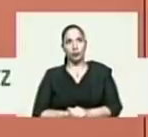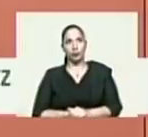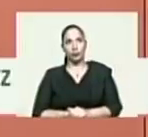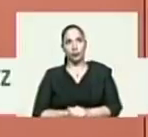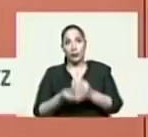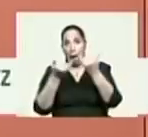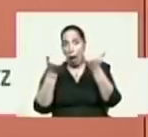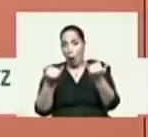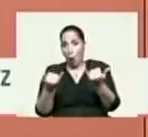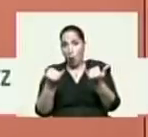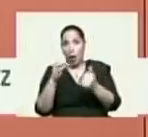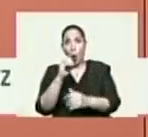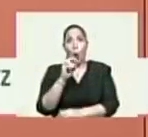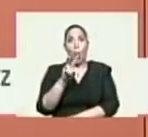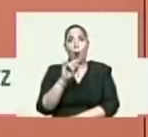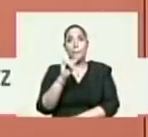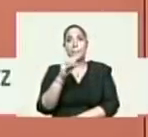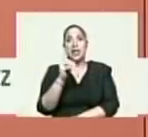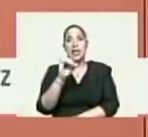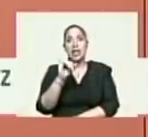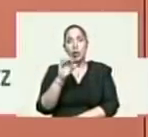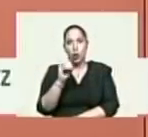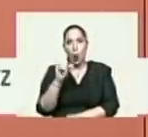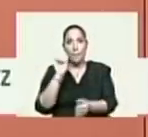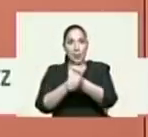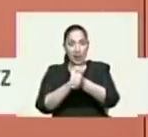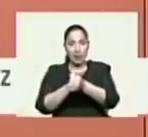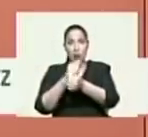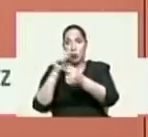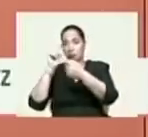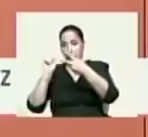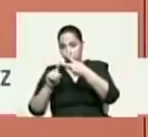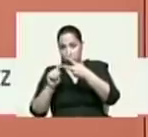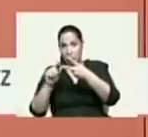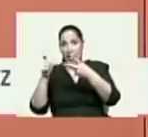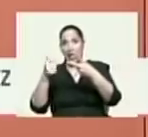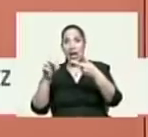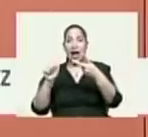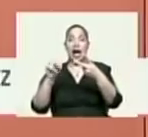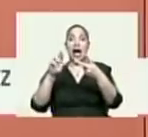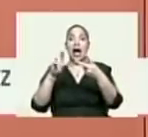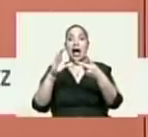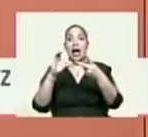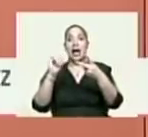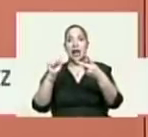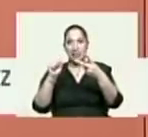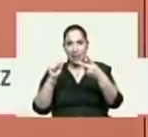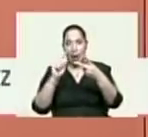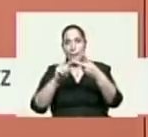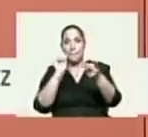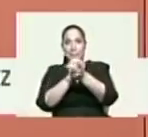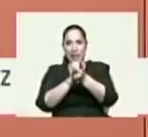Ahora Carrasco está preso, García Palomo está preso, y usted con sus millones de dólares